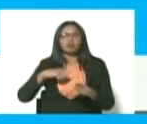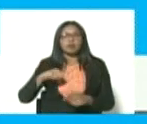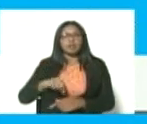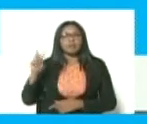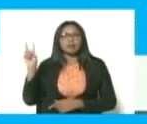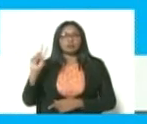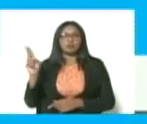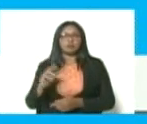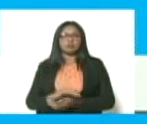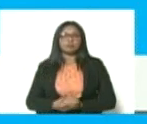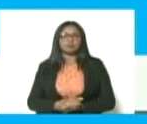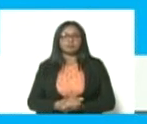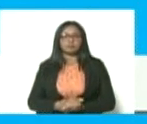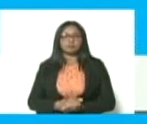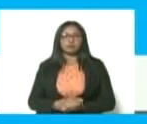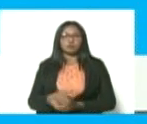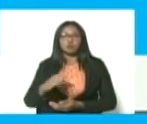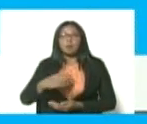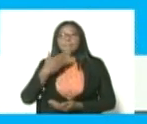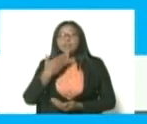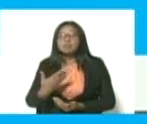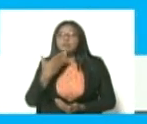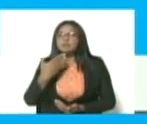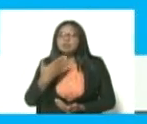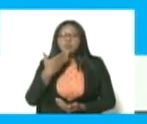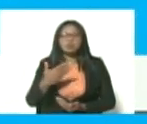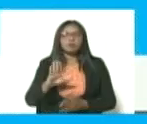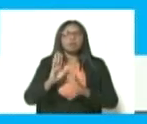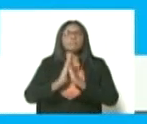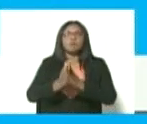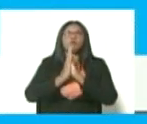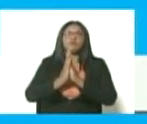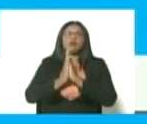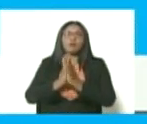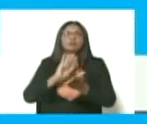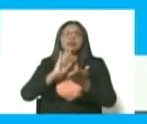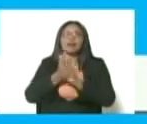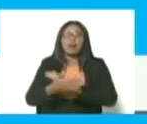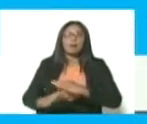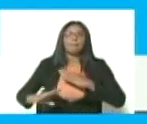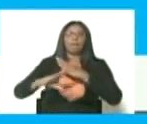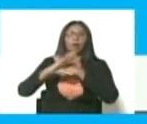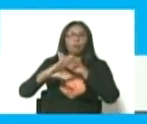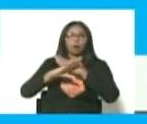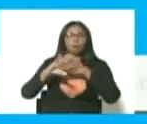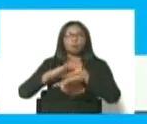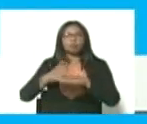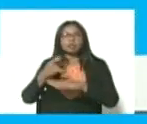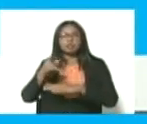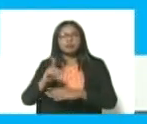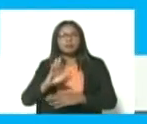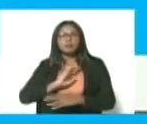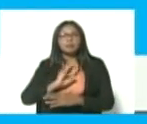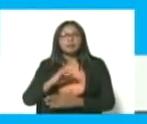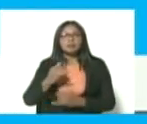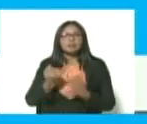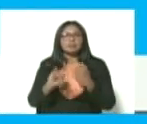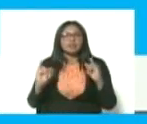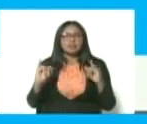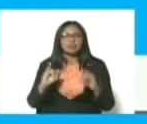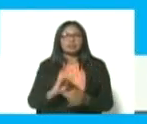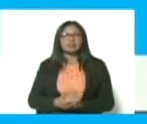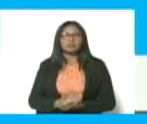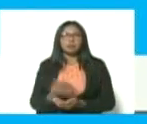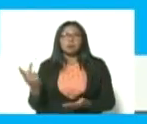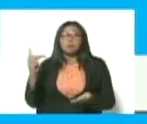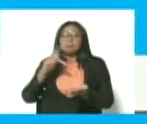seguir exigiendo que se levanten las sanciones. Tiene un gran peso porque es una relatora independiente que vino